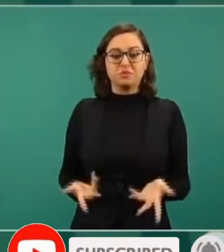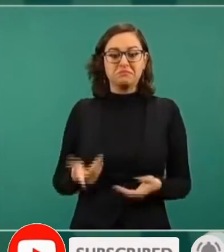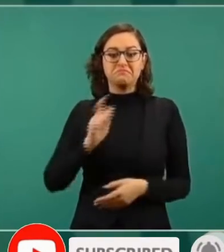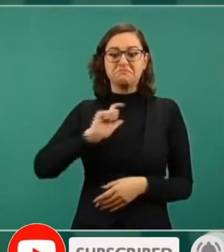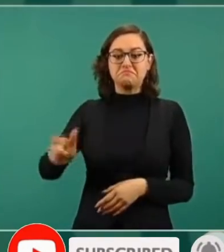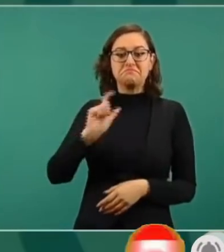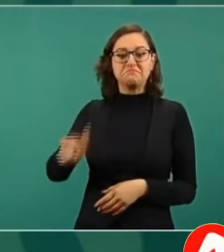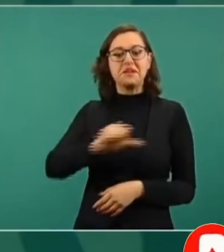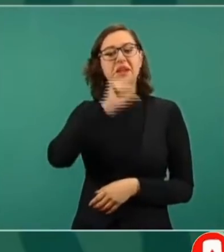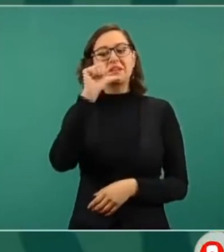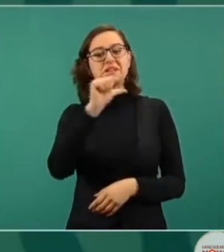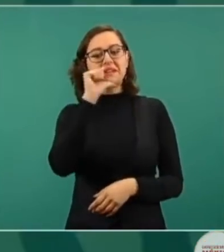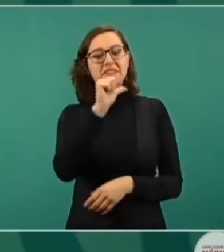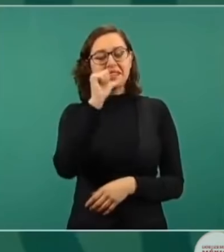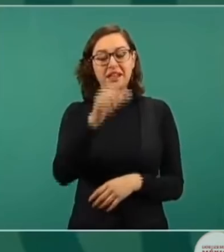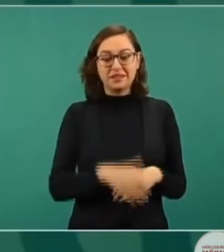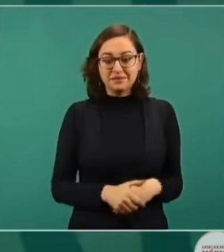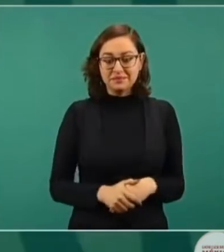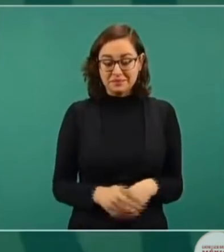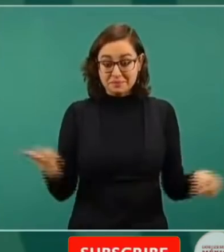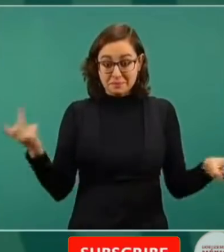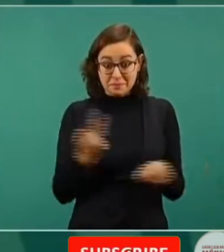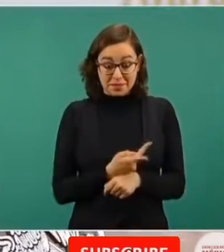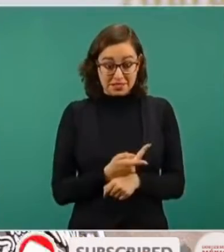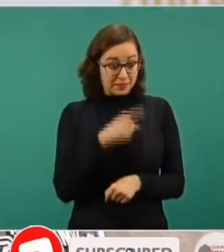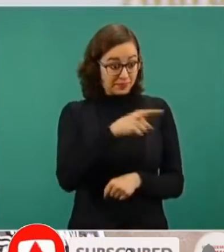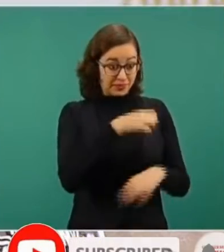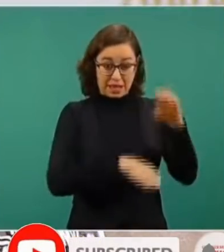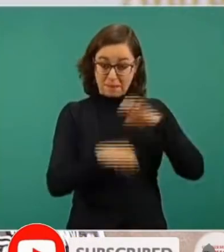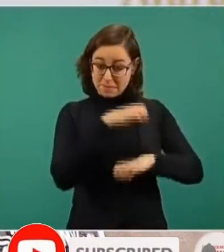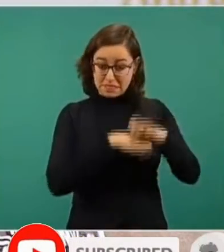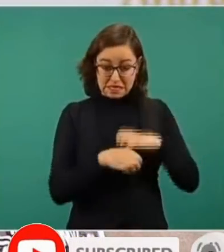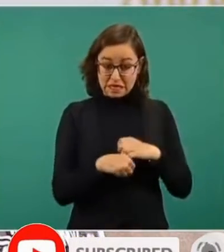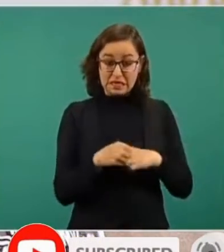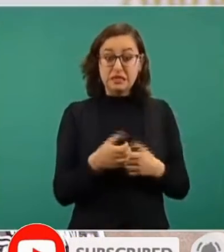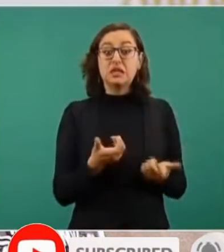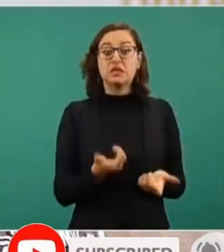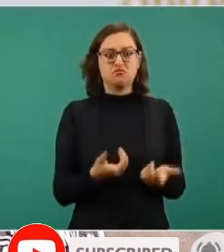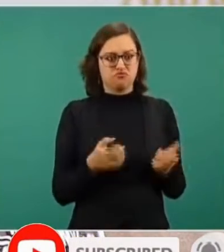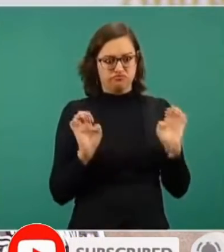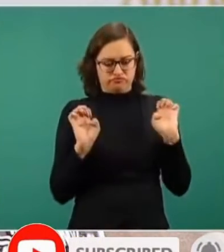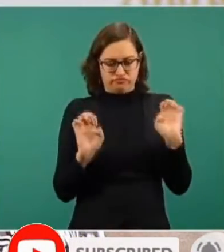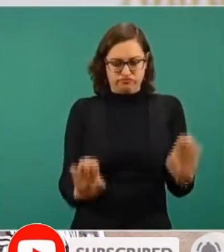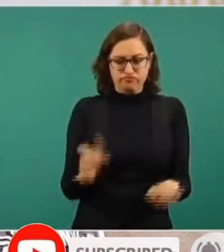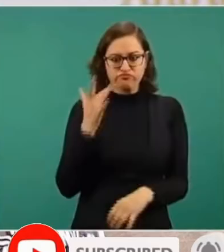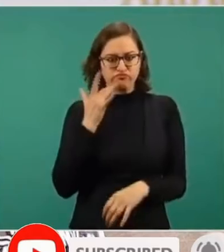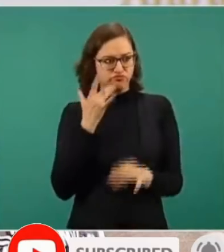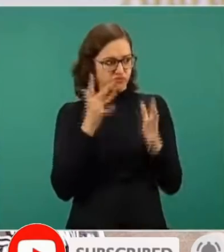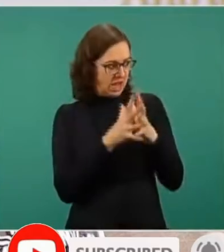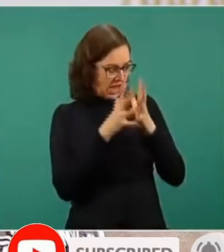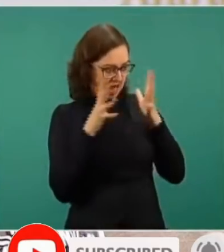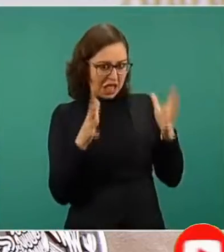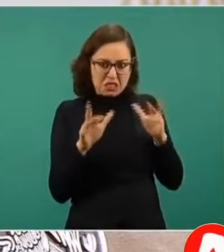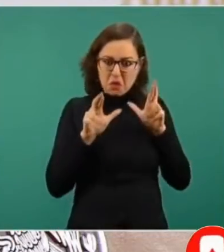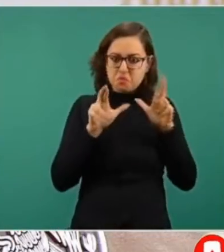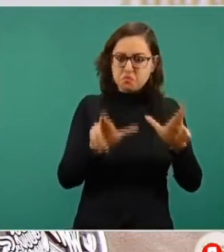red, las empresas más importantes, las que más consumen, las elegantes, las finas, las grandes empresas de